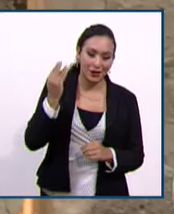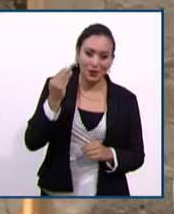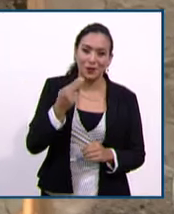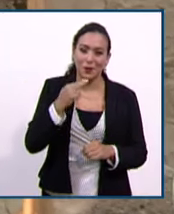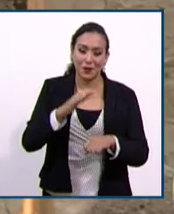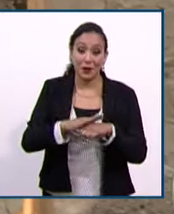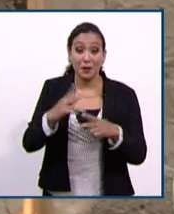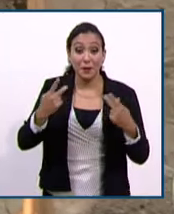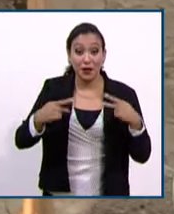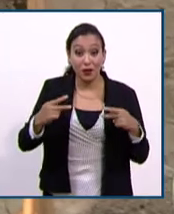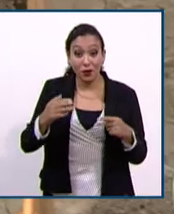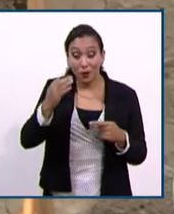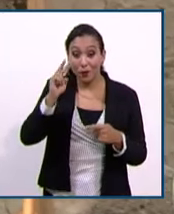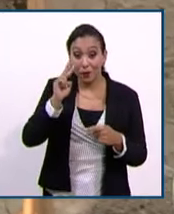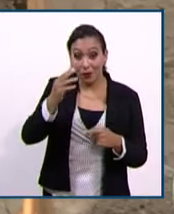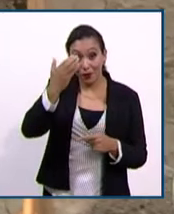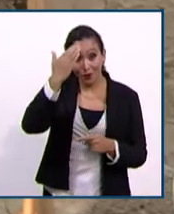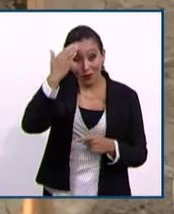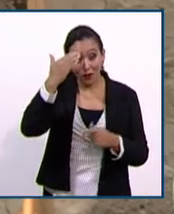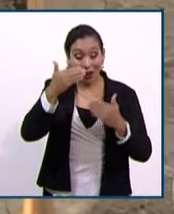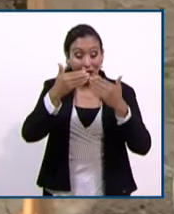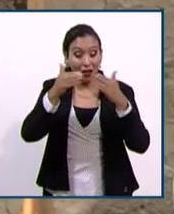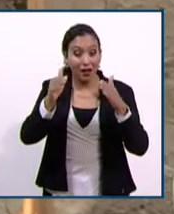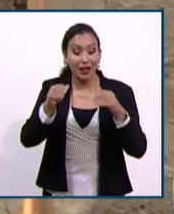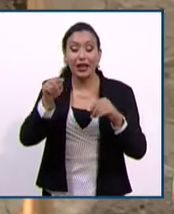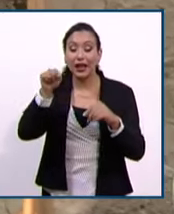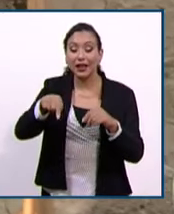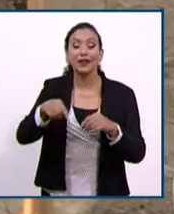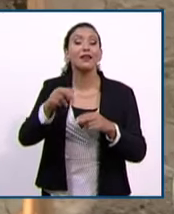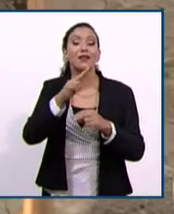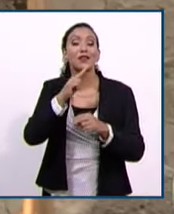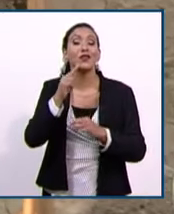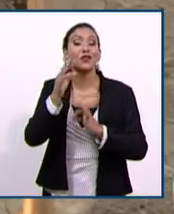audiencia tenga la certeza de que lo que se difunde es